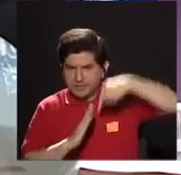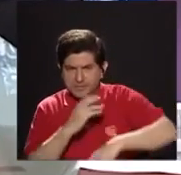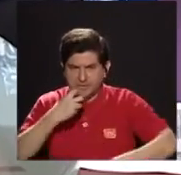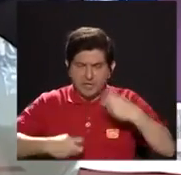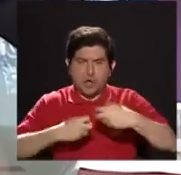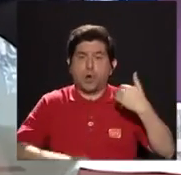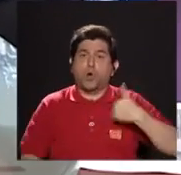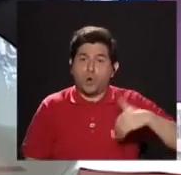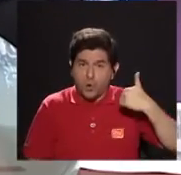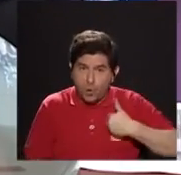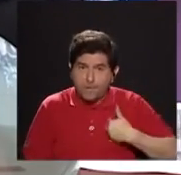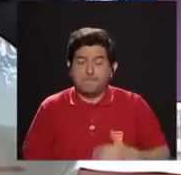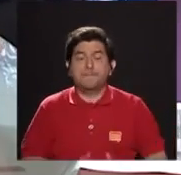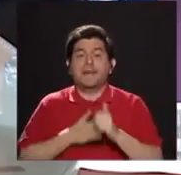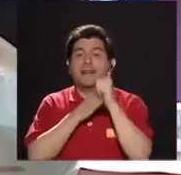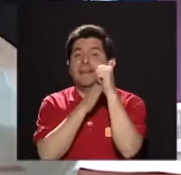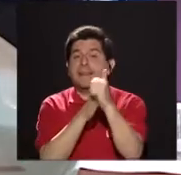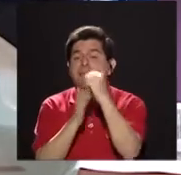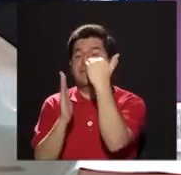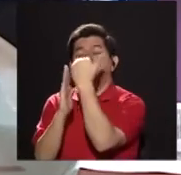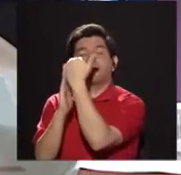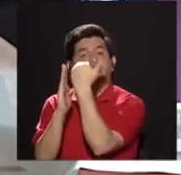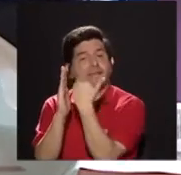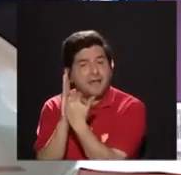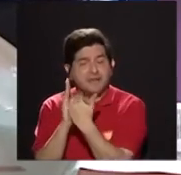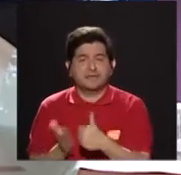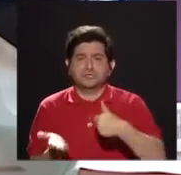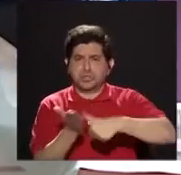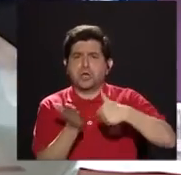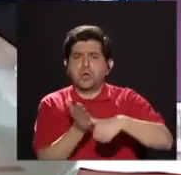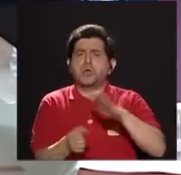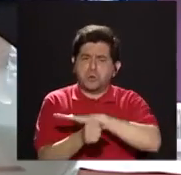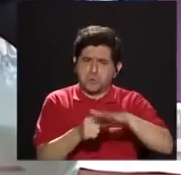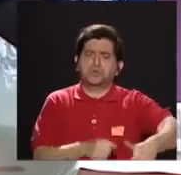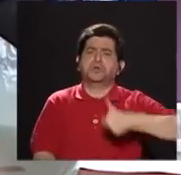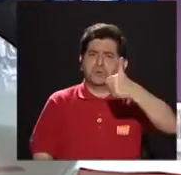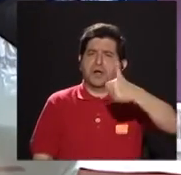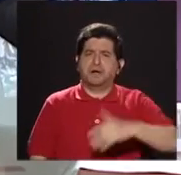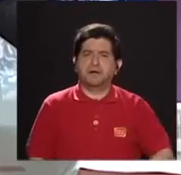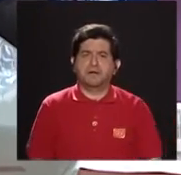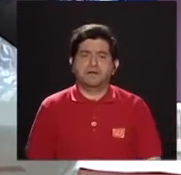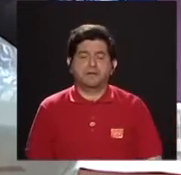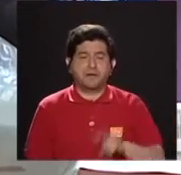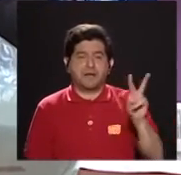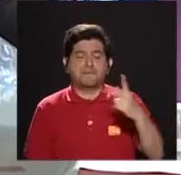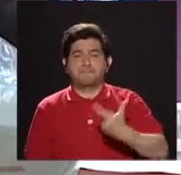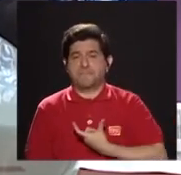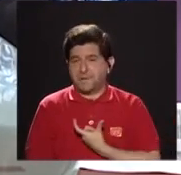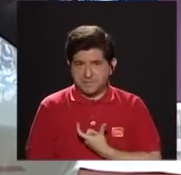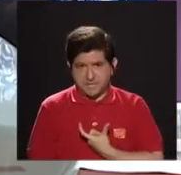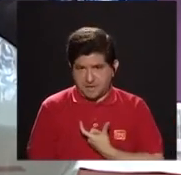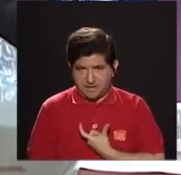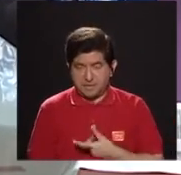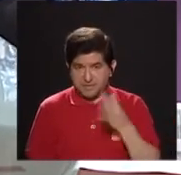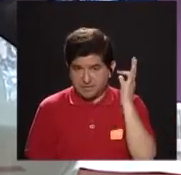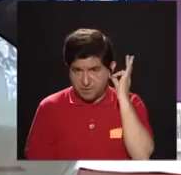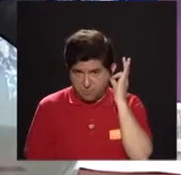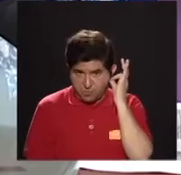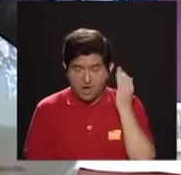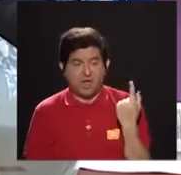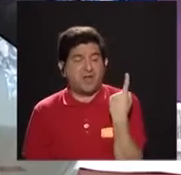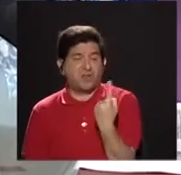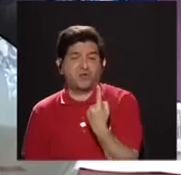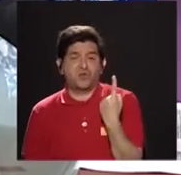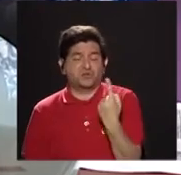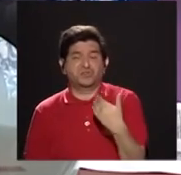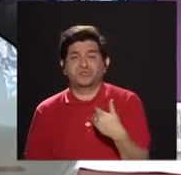el hombre es quien encabeza y tiene la votación suficiente para ganar, su vicealcaldesa, siendo mujer,